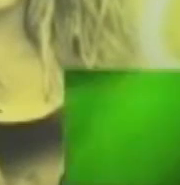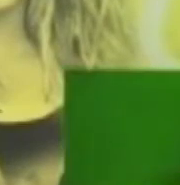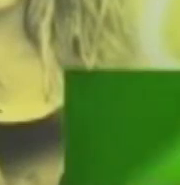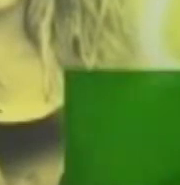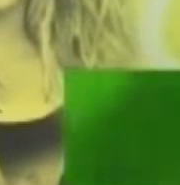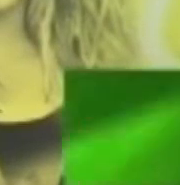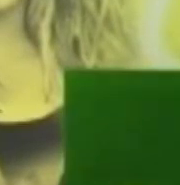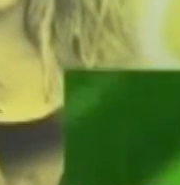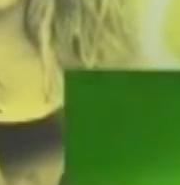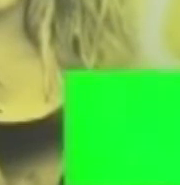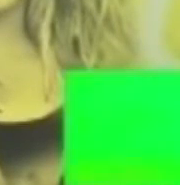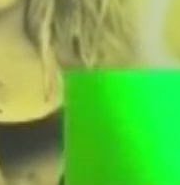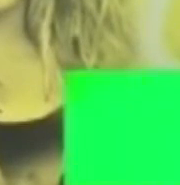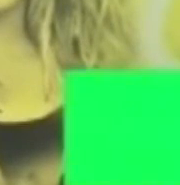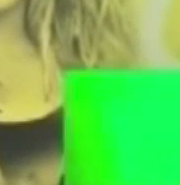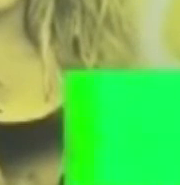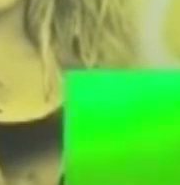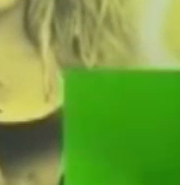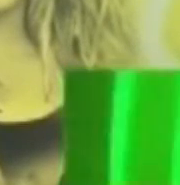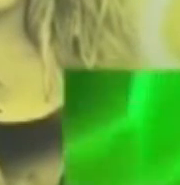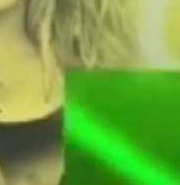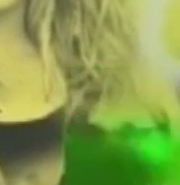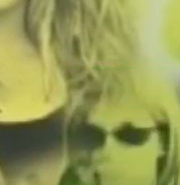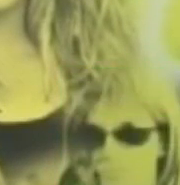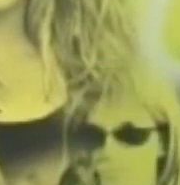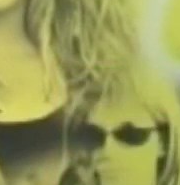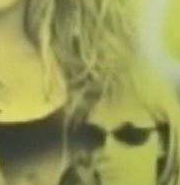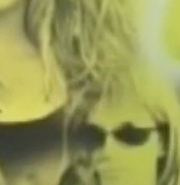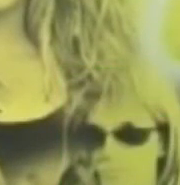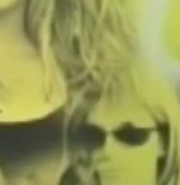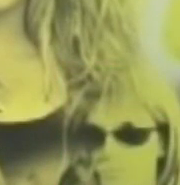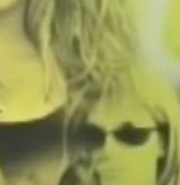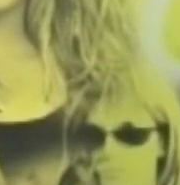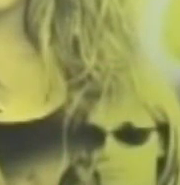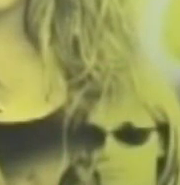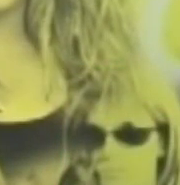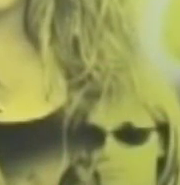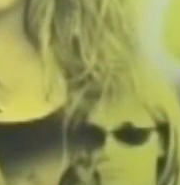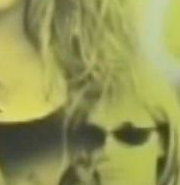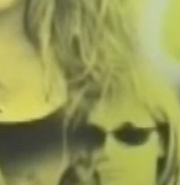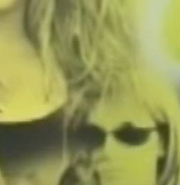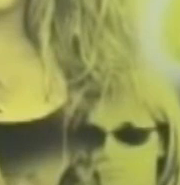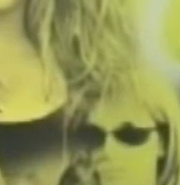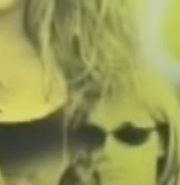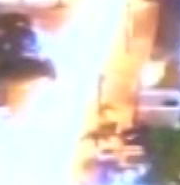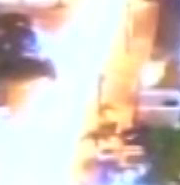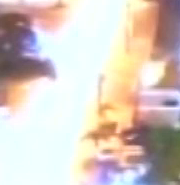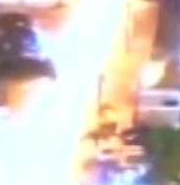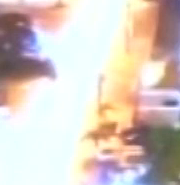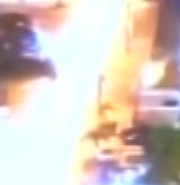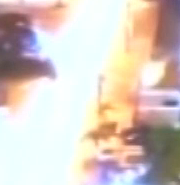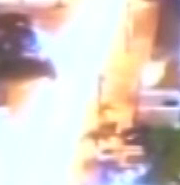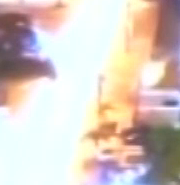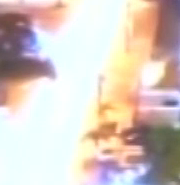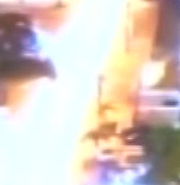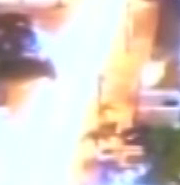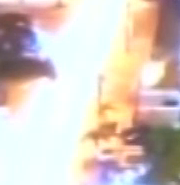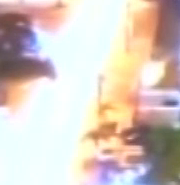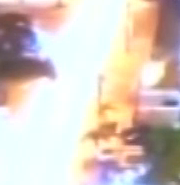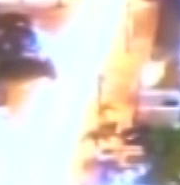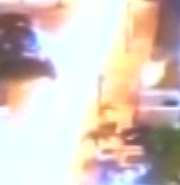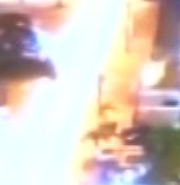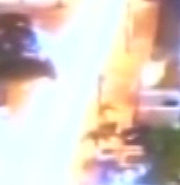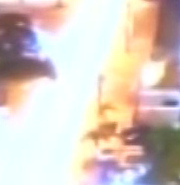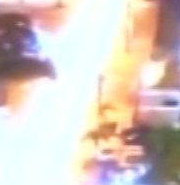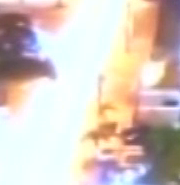el primer paso de Barranquilla. Pasaremos a los Panamericanos de Lima y de Lima nos iremos a Tokio en el 2020. Y este martes a las 10 en punto de